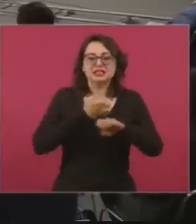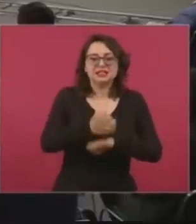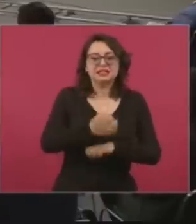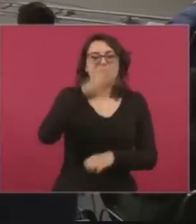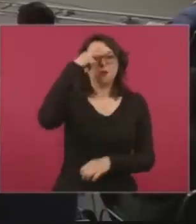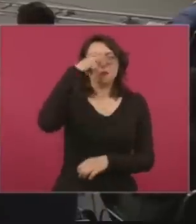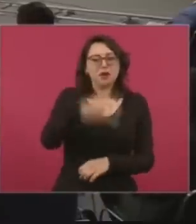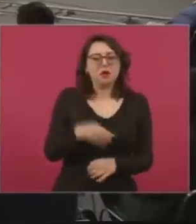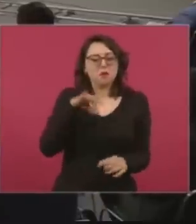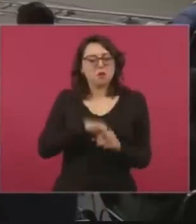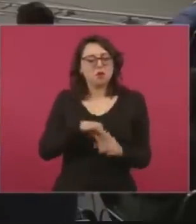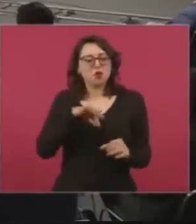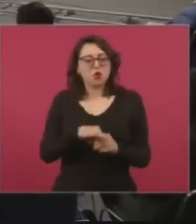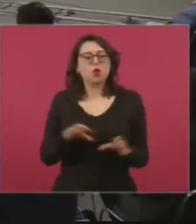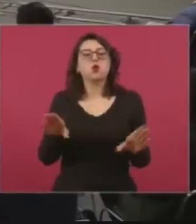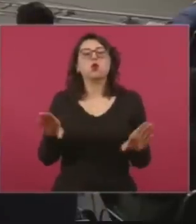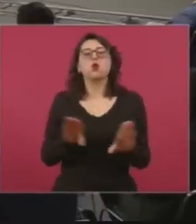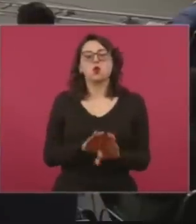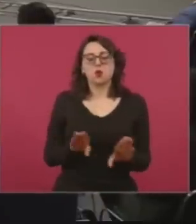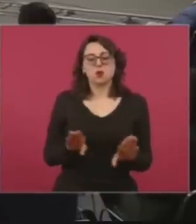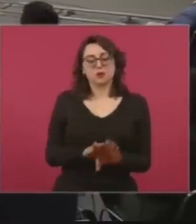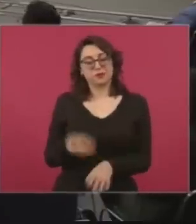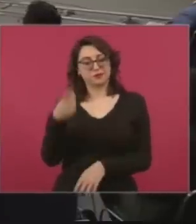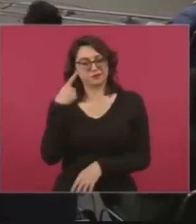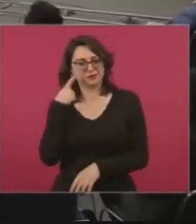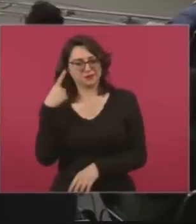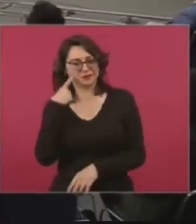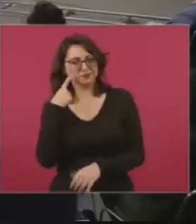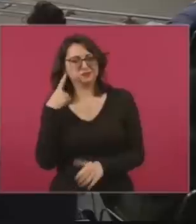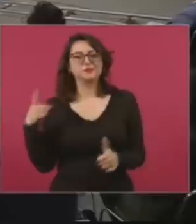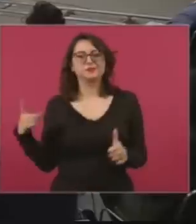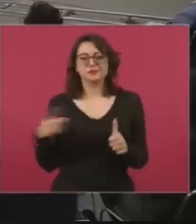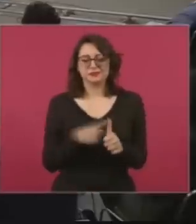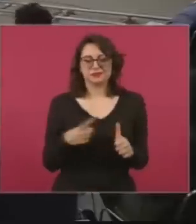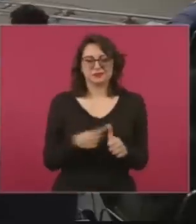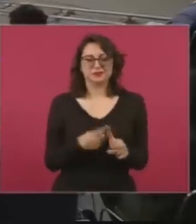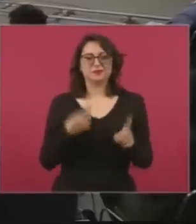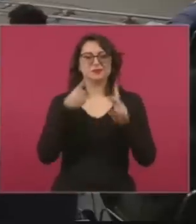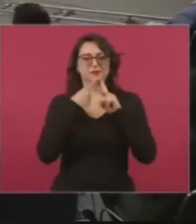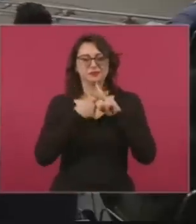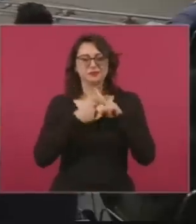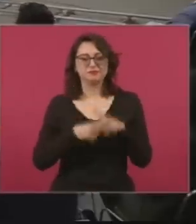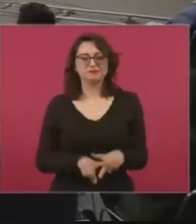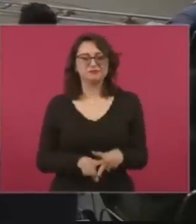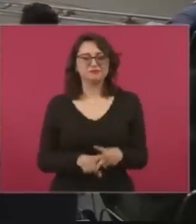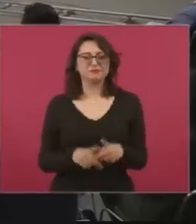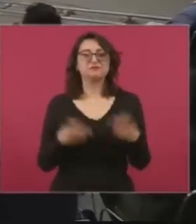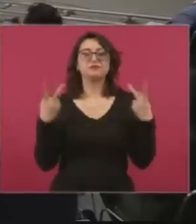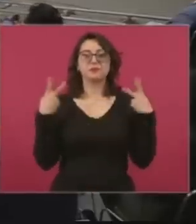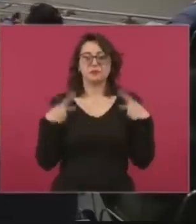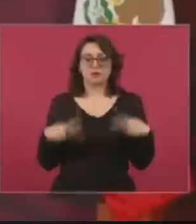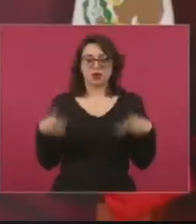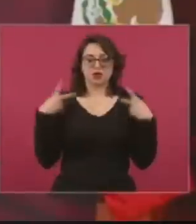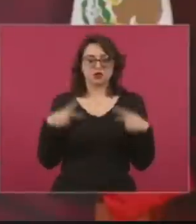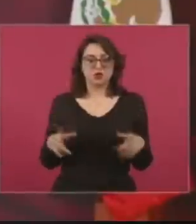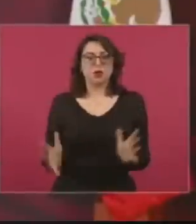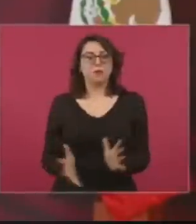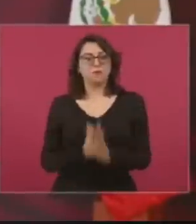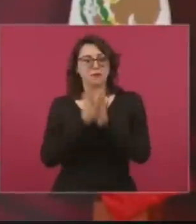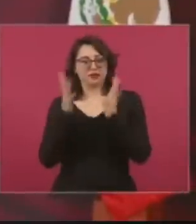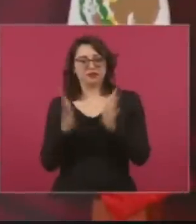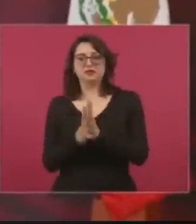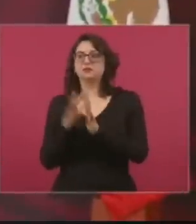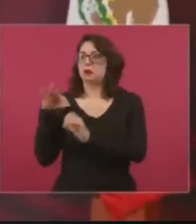en el Estado de México para empezar Parece ser que ya está rotando más del 60%